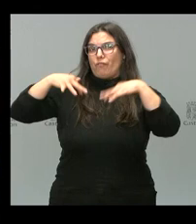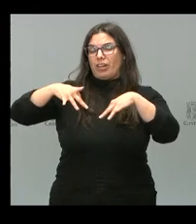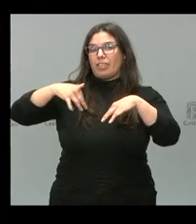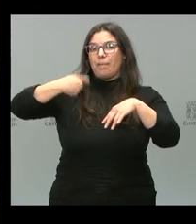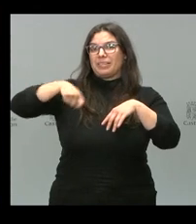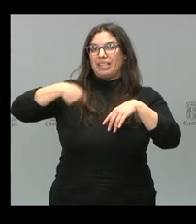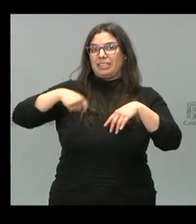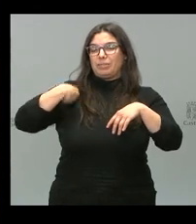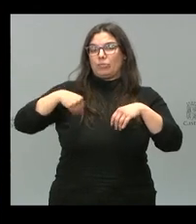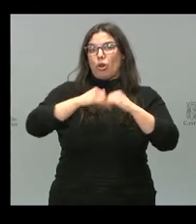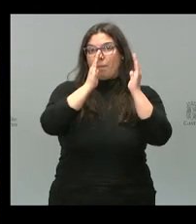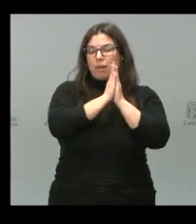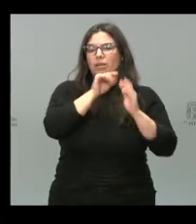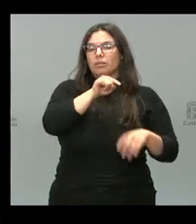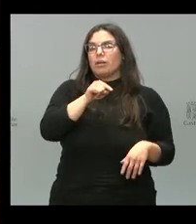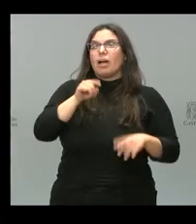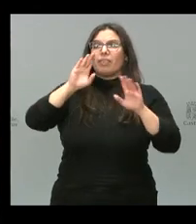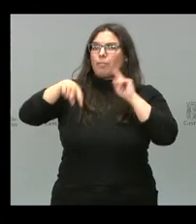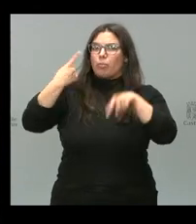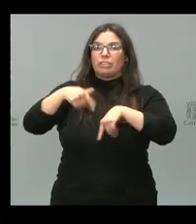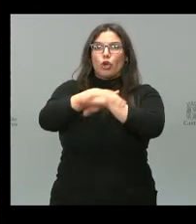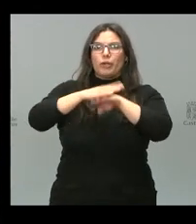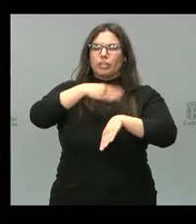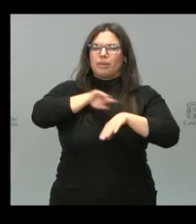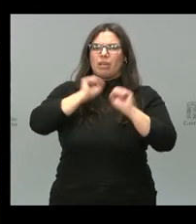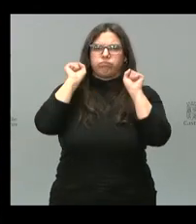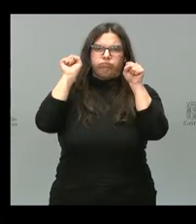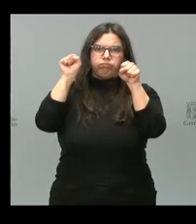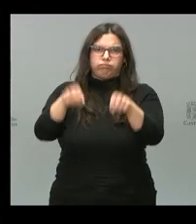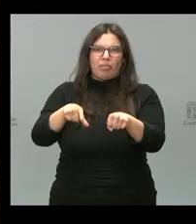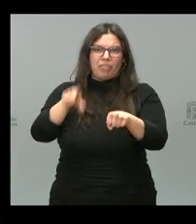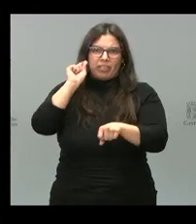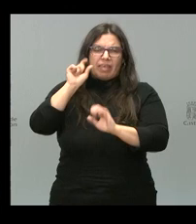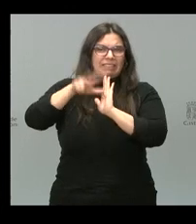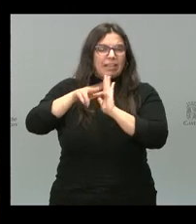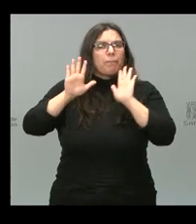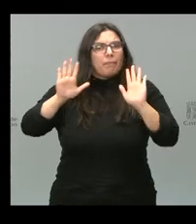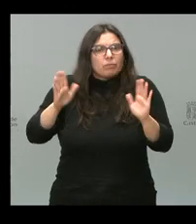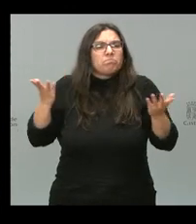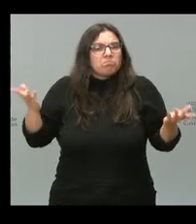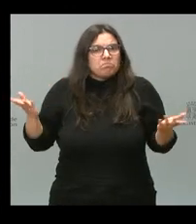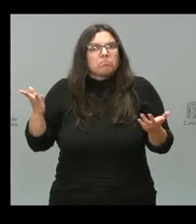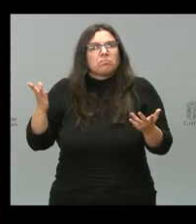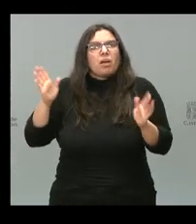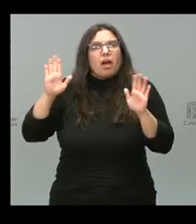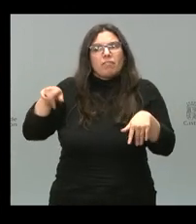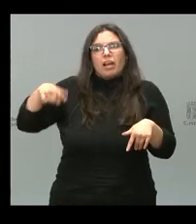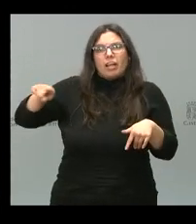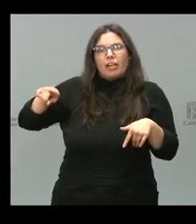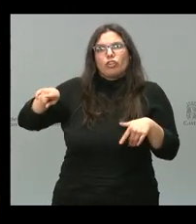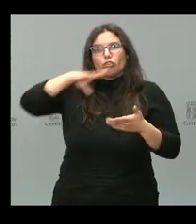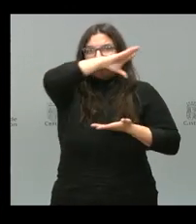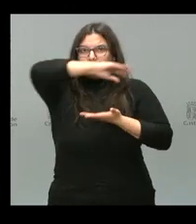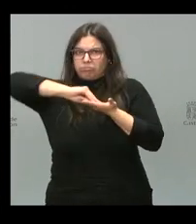Palma tardó mucho el gobierno de España en tomar estas decisiones pero han recogido el guante que